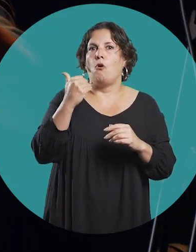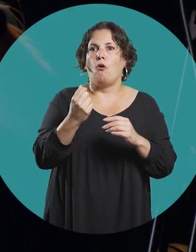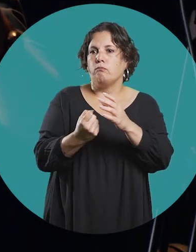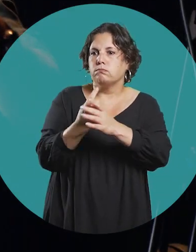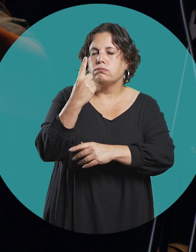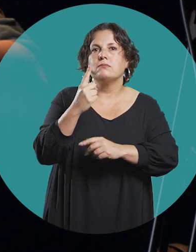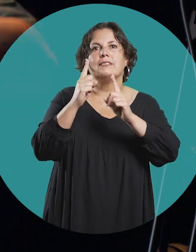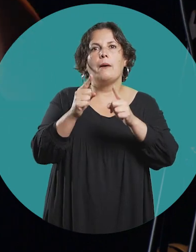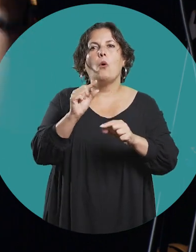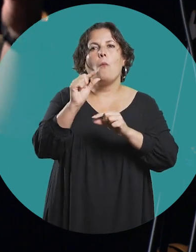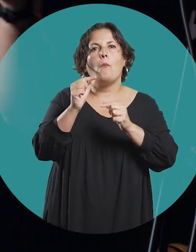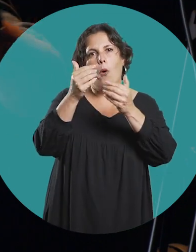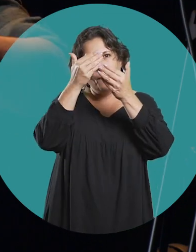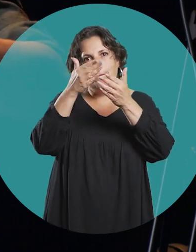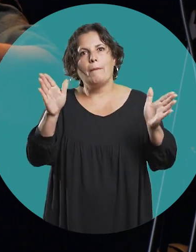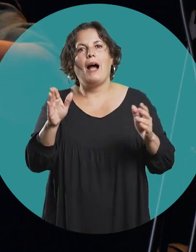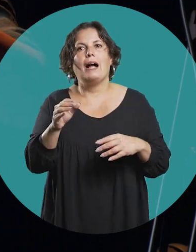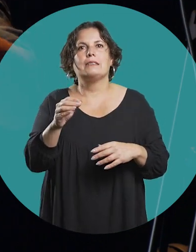en donde también te abrís un poco más.